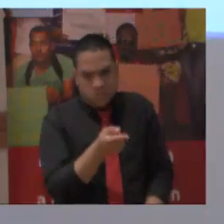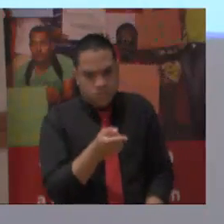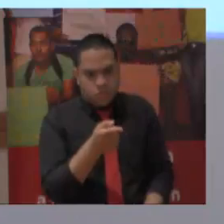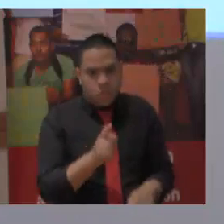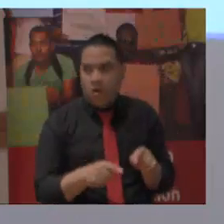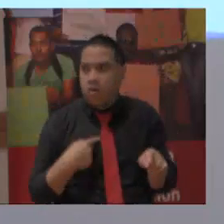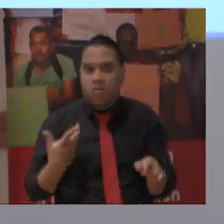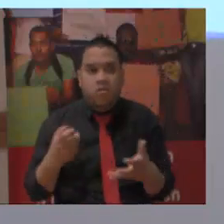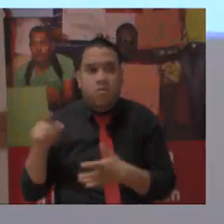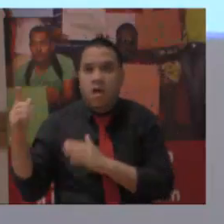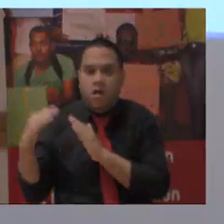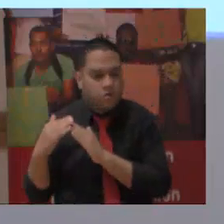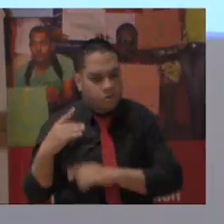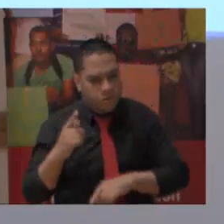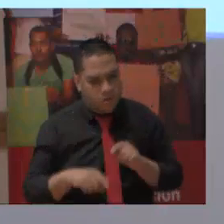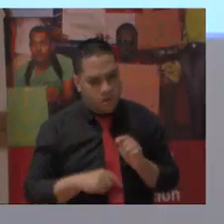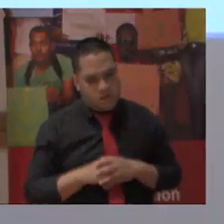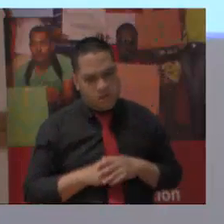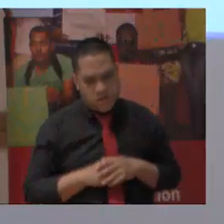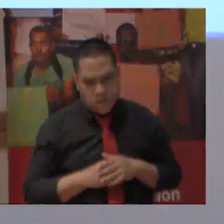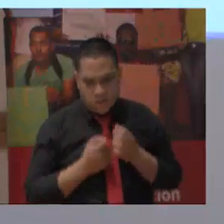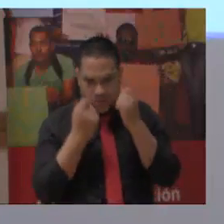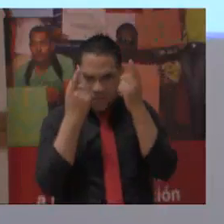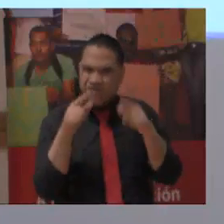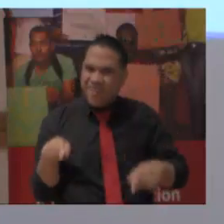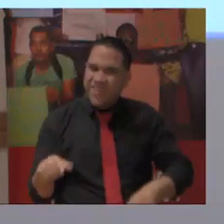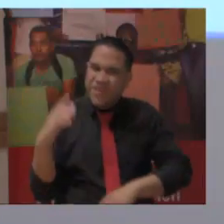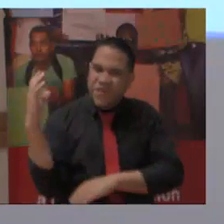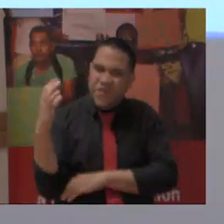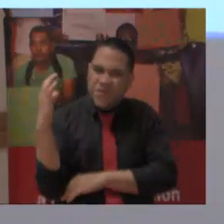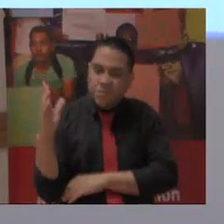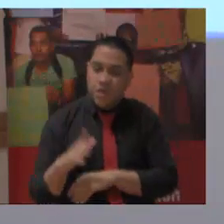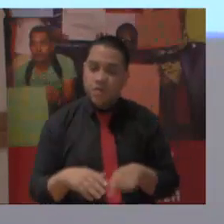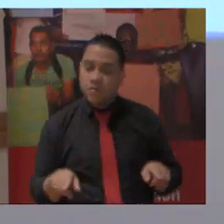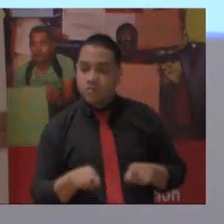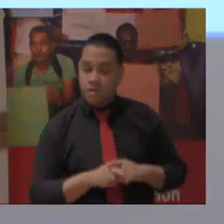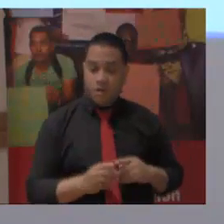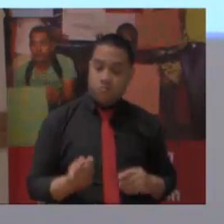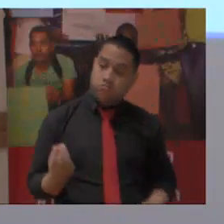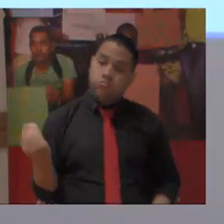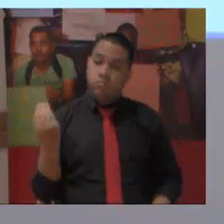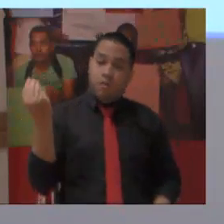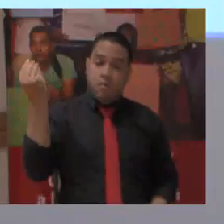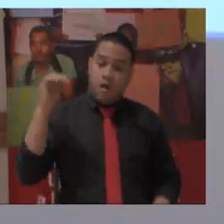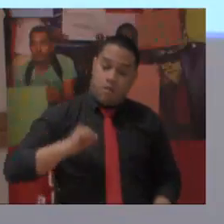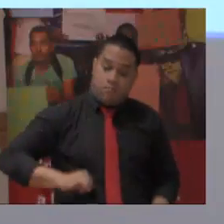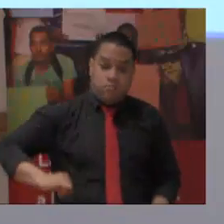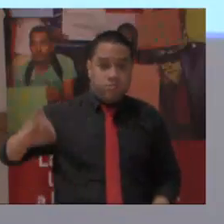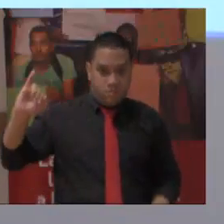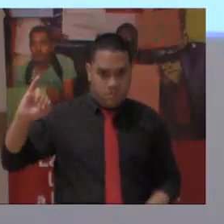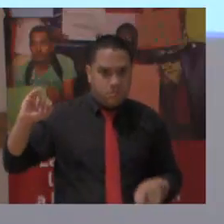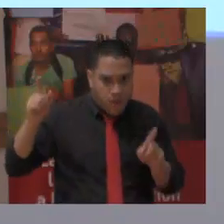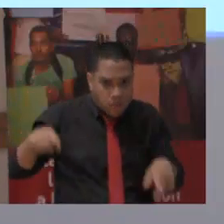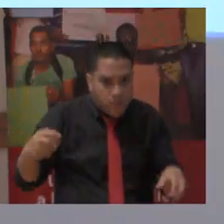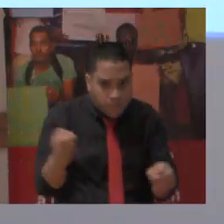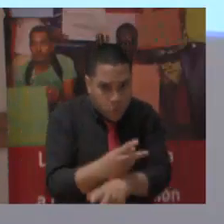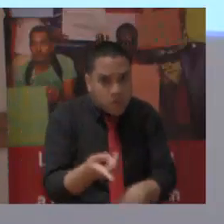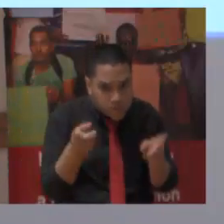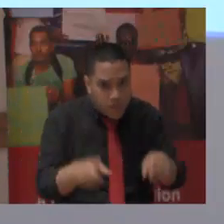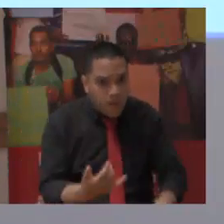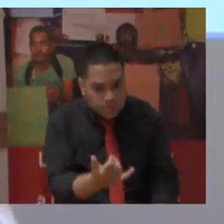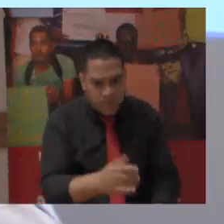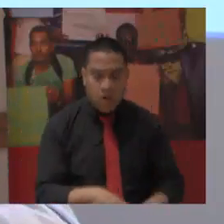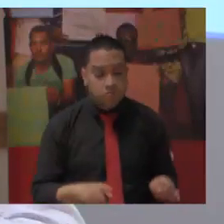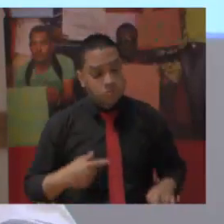empieza a ver ahí también que el clasismo de nuestro país, la inequidad de nuestro país, aplica hasta en la violencia. Y